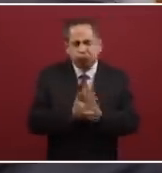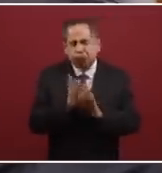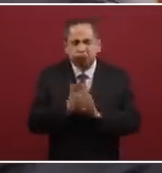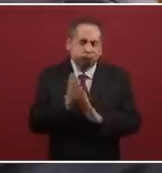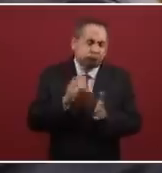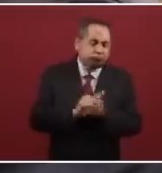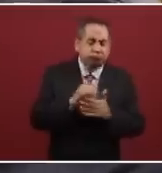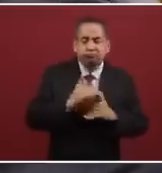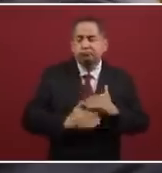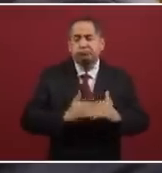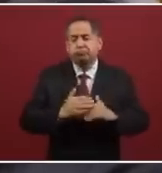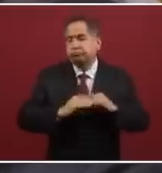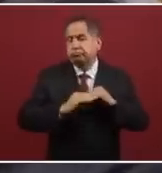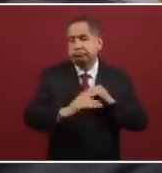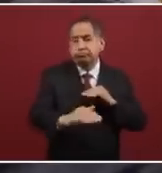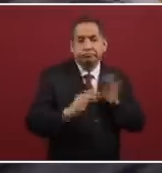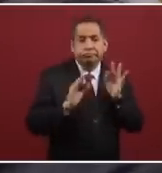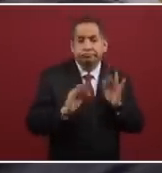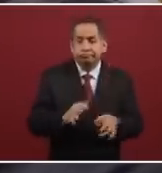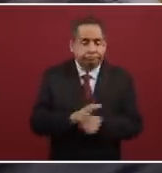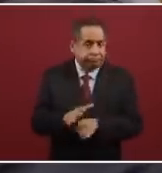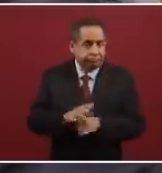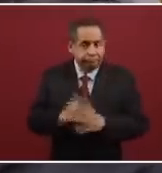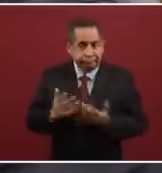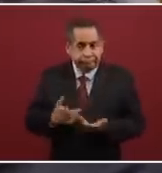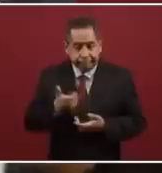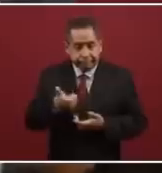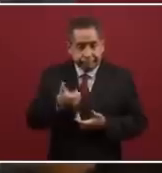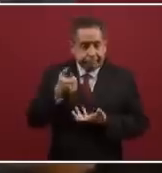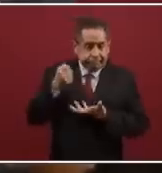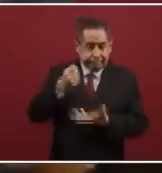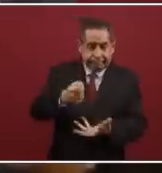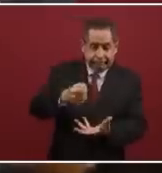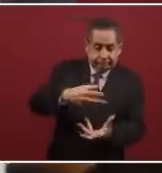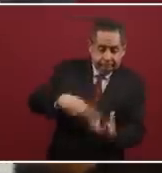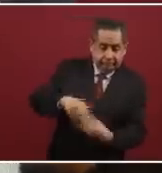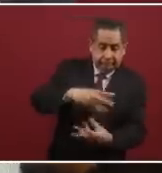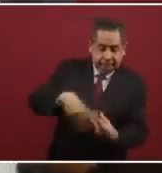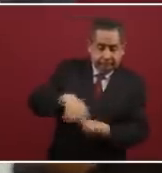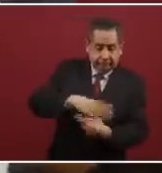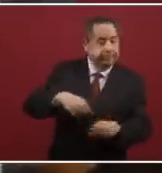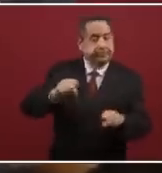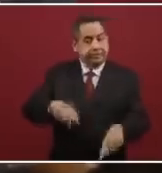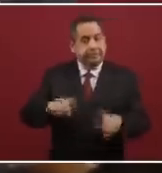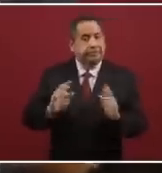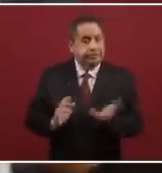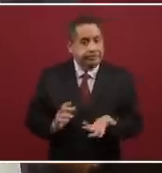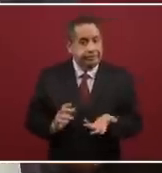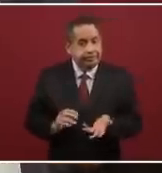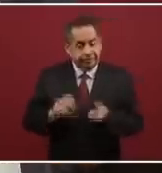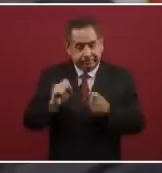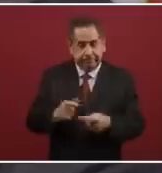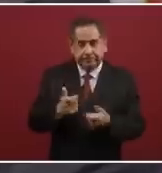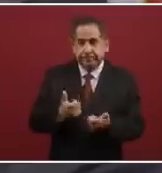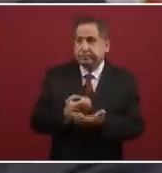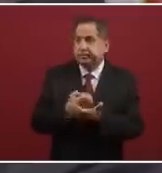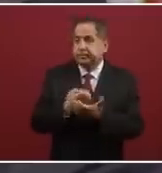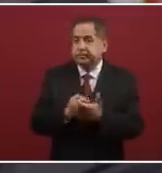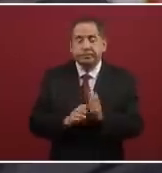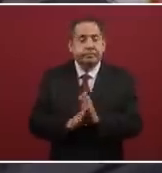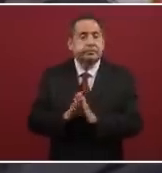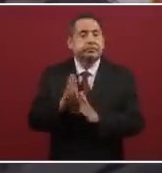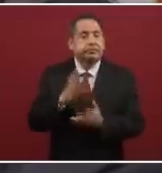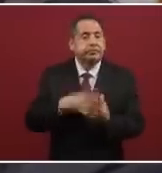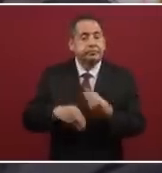Queda el presupuesto en la misma comunidad y se reactiva la